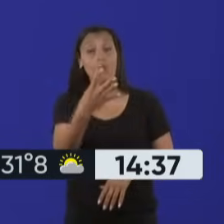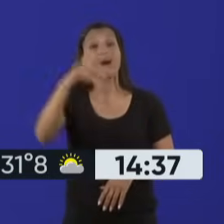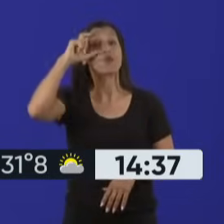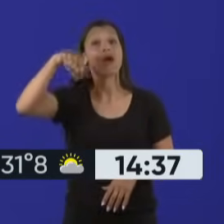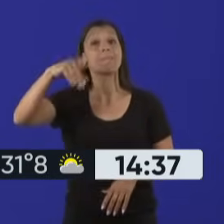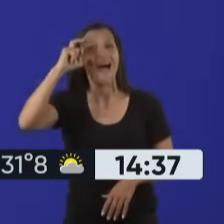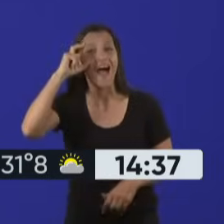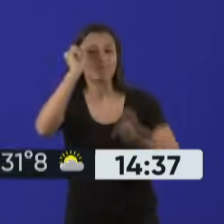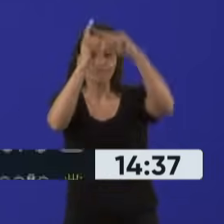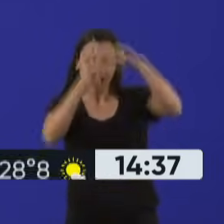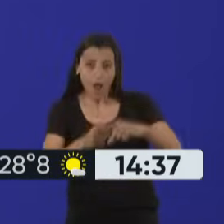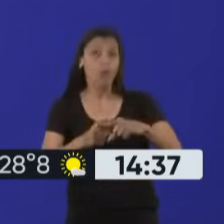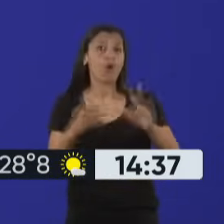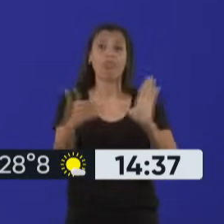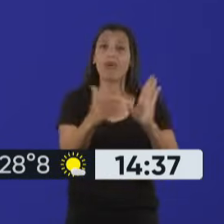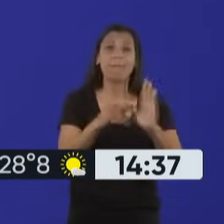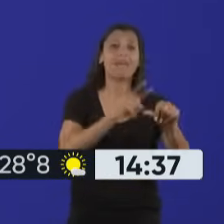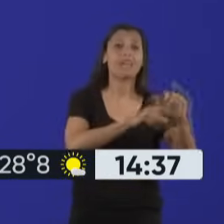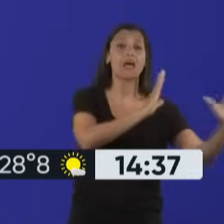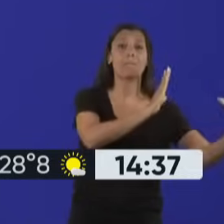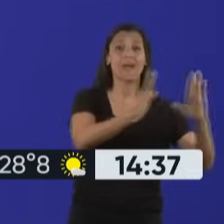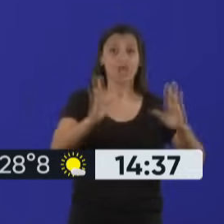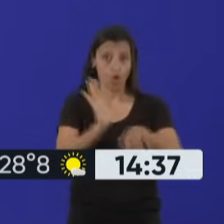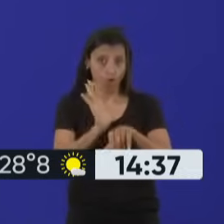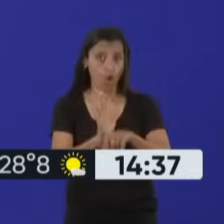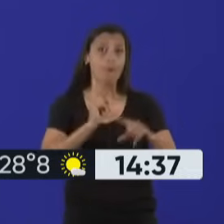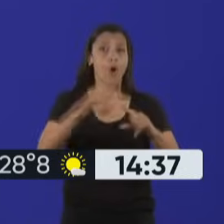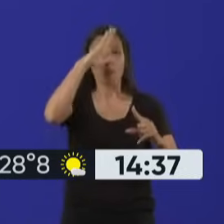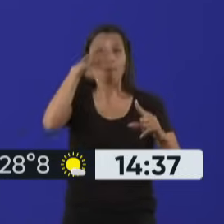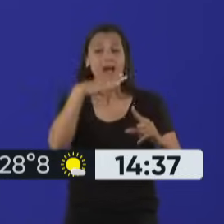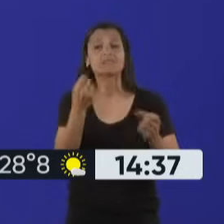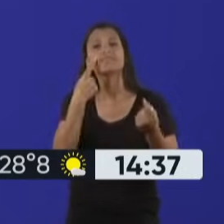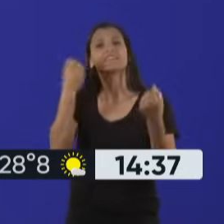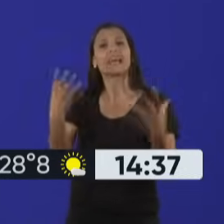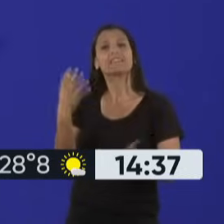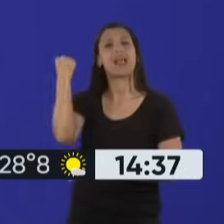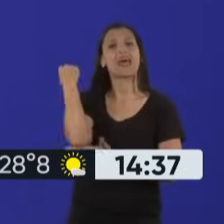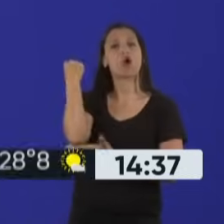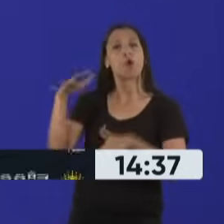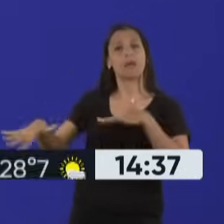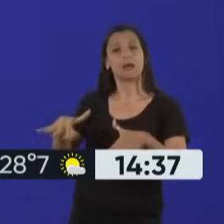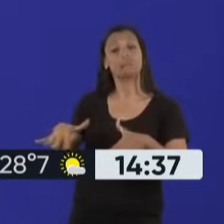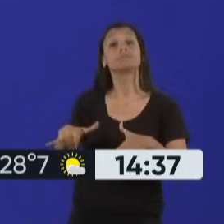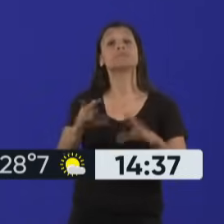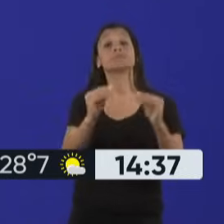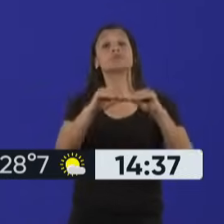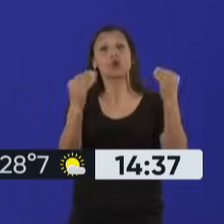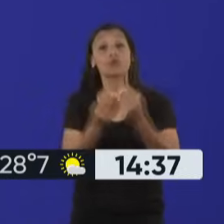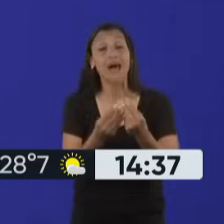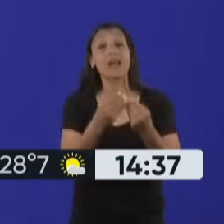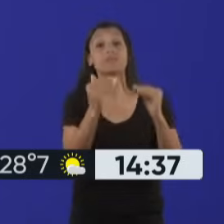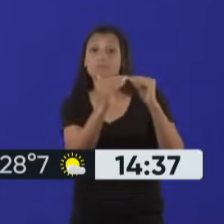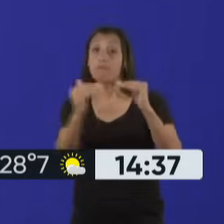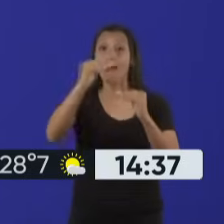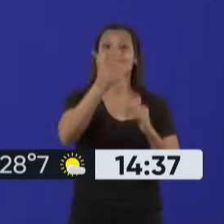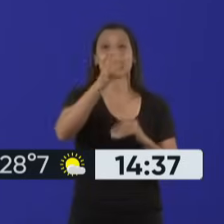EMAE desestacionalizado, que es el estimador mensual de la actividad económica, terminó 6 puntos porcentuales arriba que